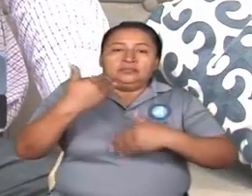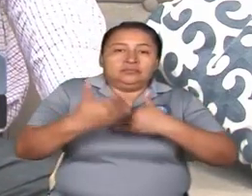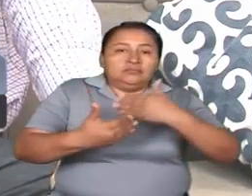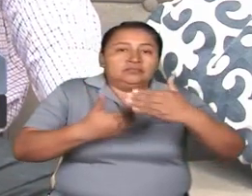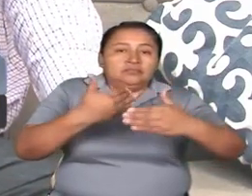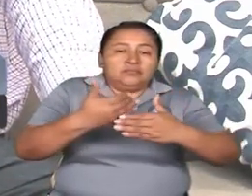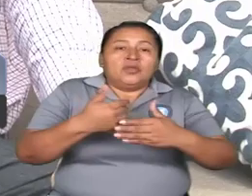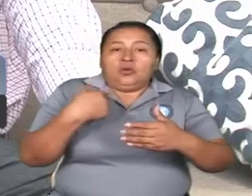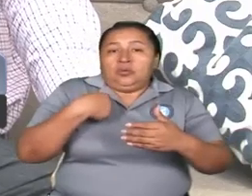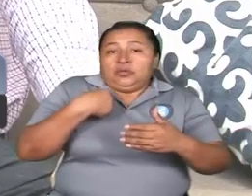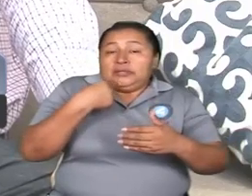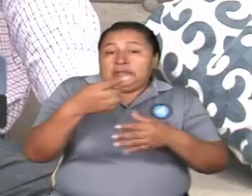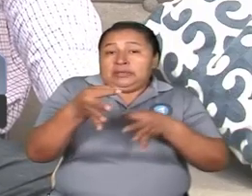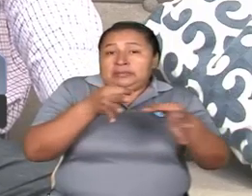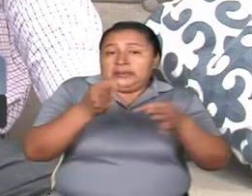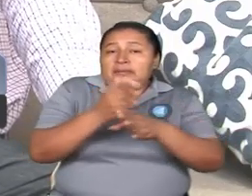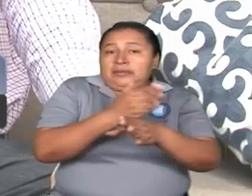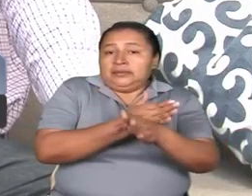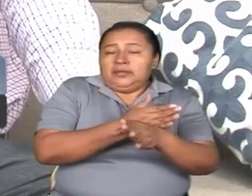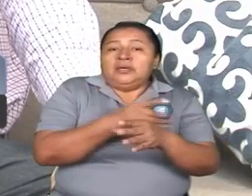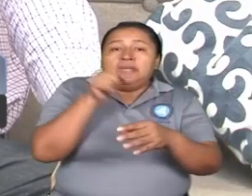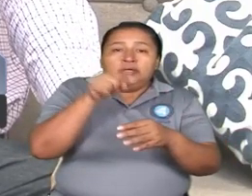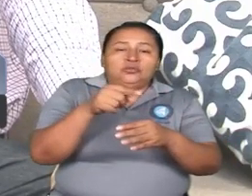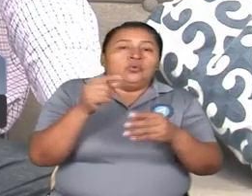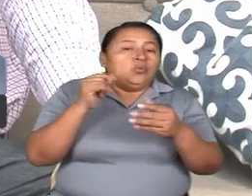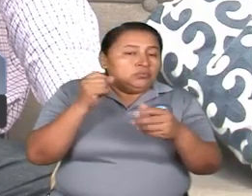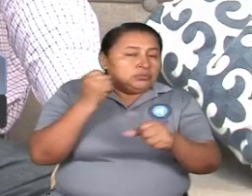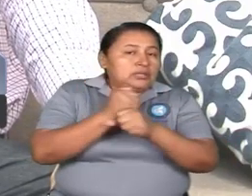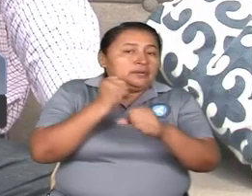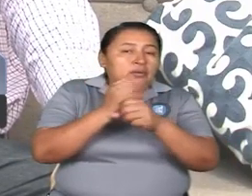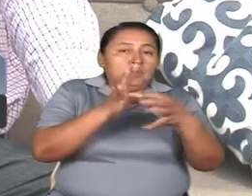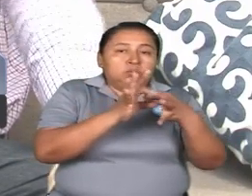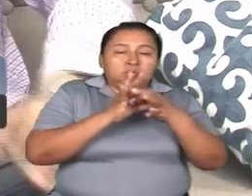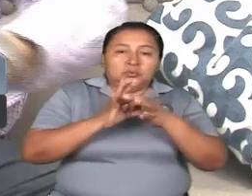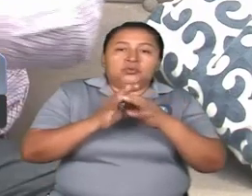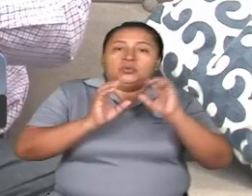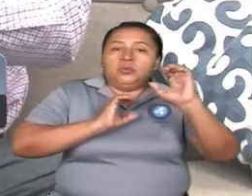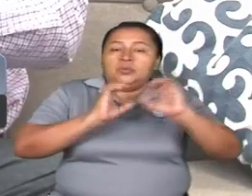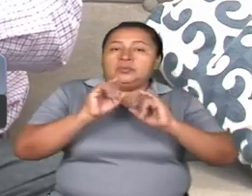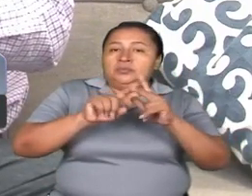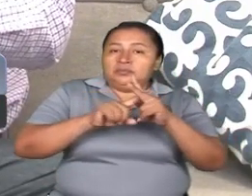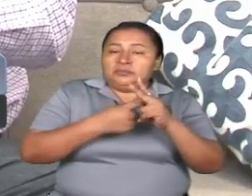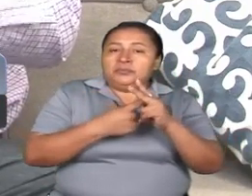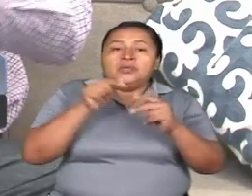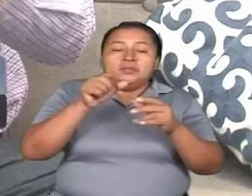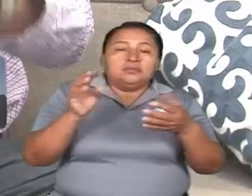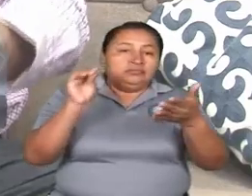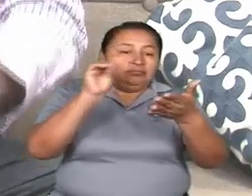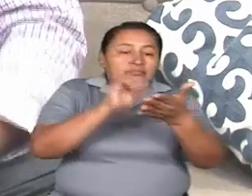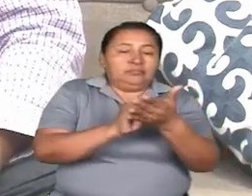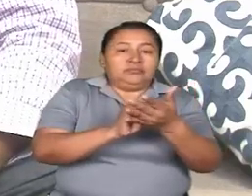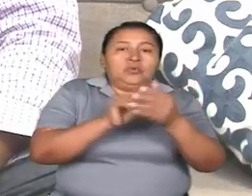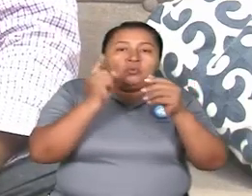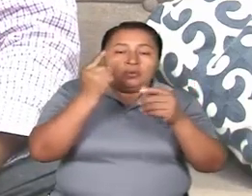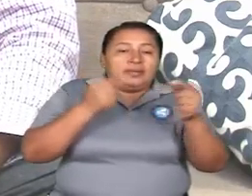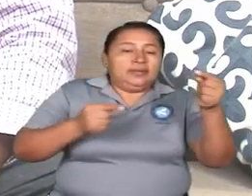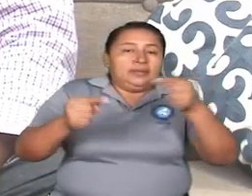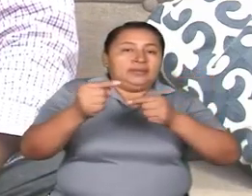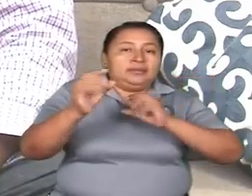y como te explicaba al inicio, fue parte de un esfuerzo de comunicación inicial que fue parte integral de una estrategia